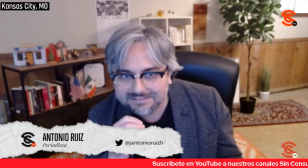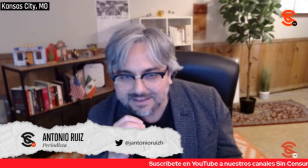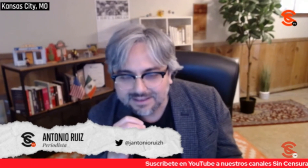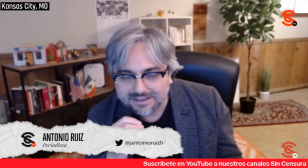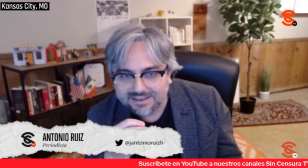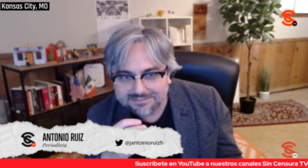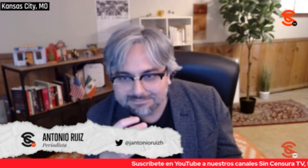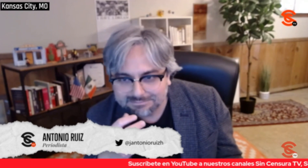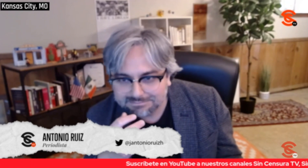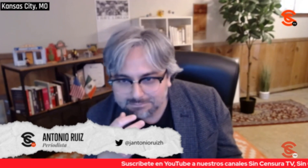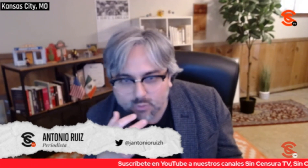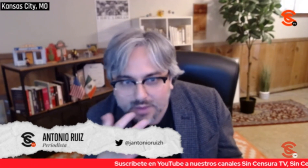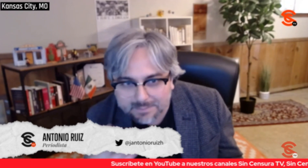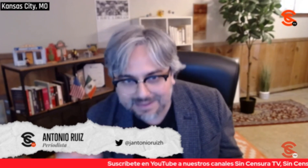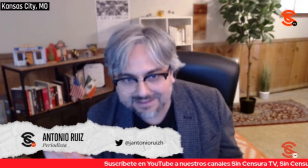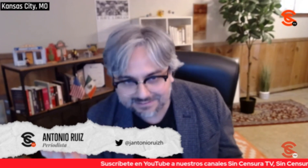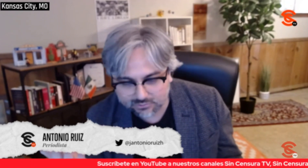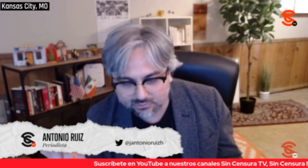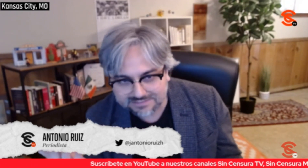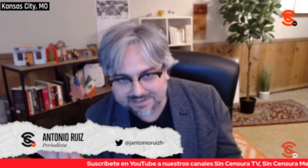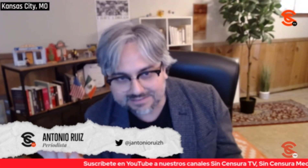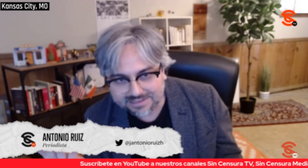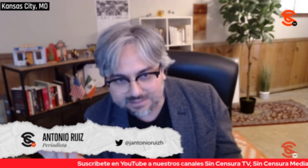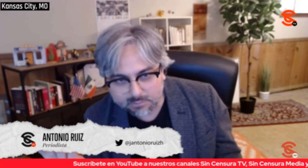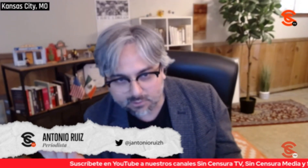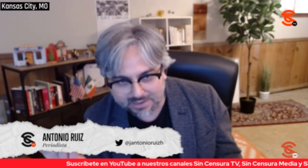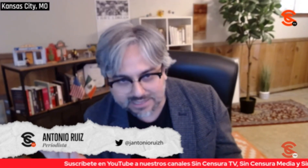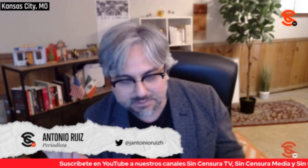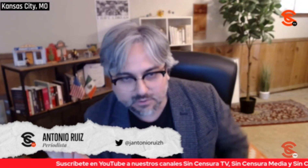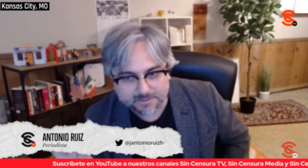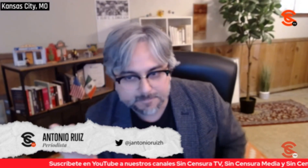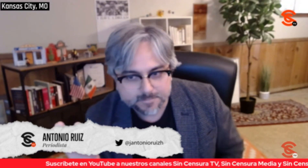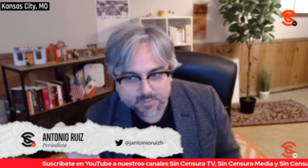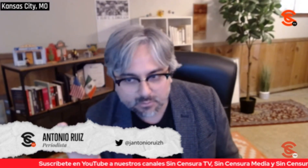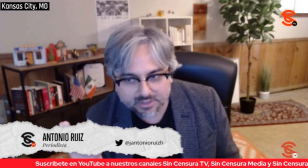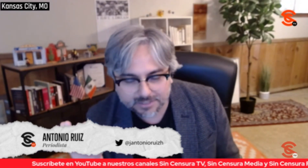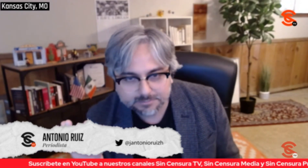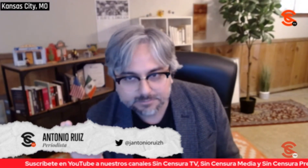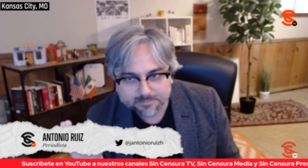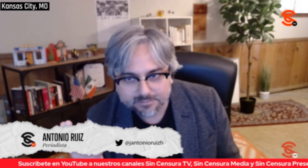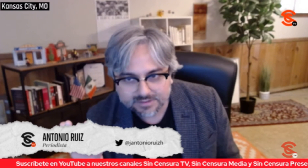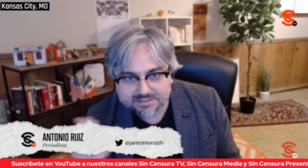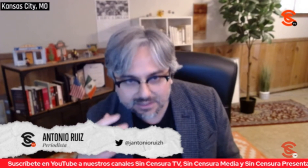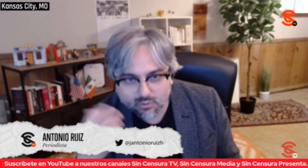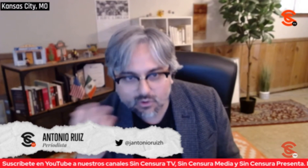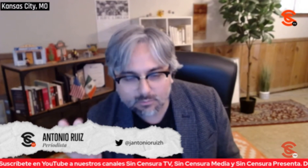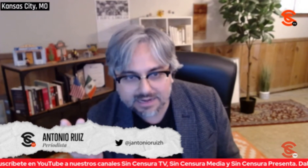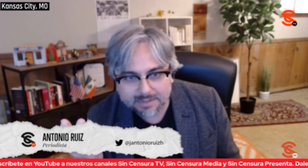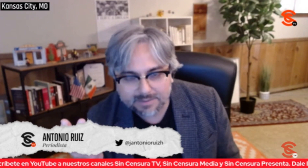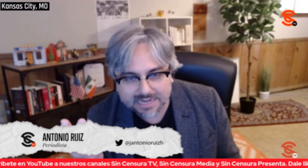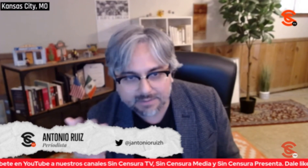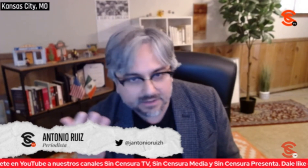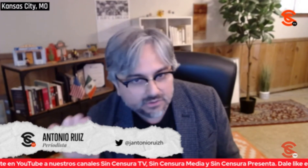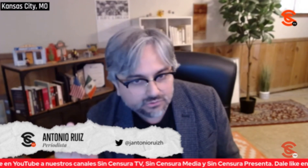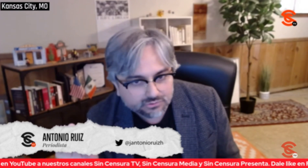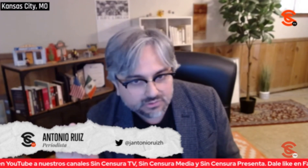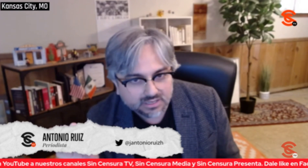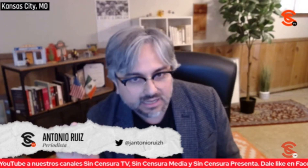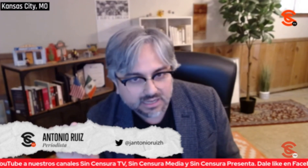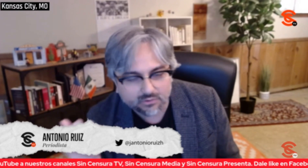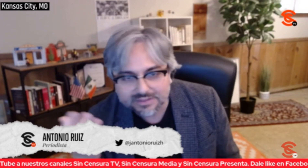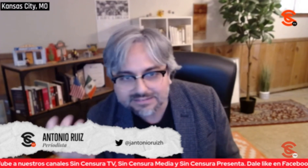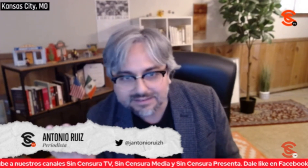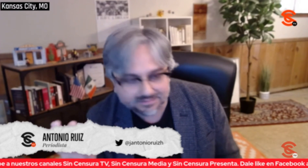noticia más nueva, es que suena hasta reiterativo y pleonásmico, porque se tradujo mal la palabra